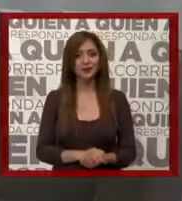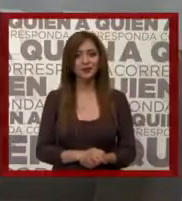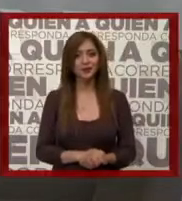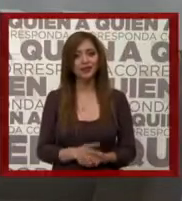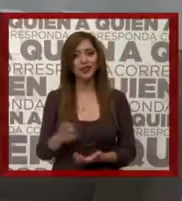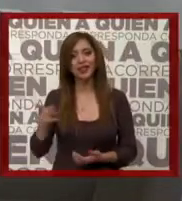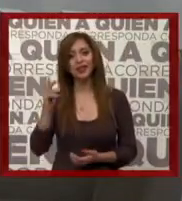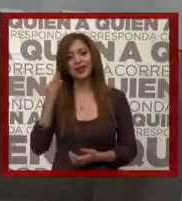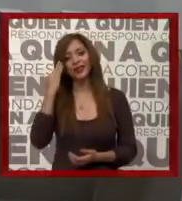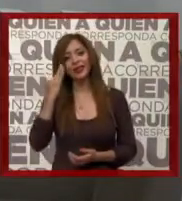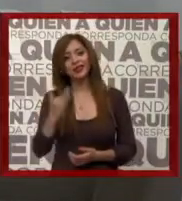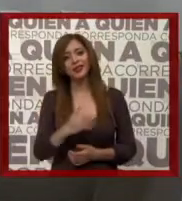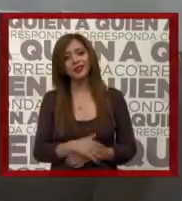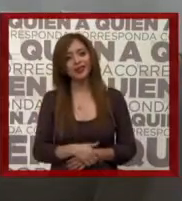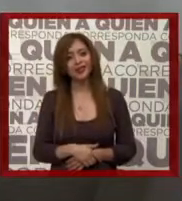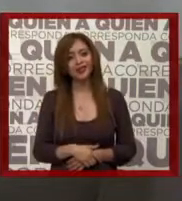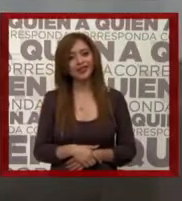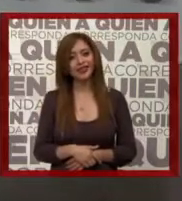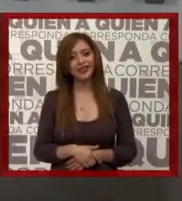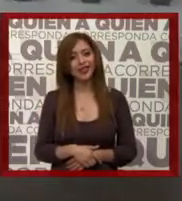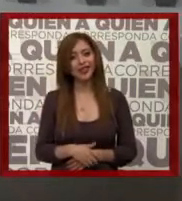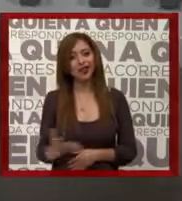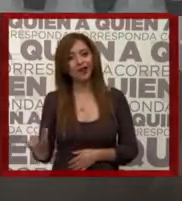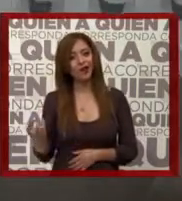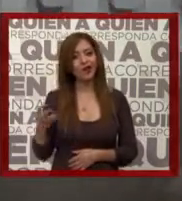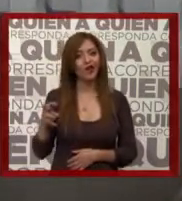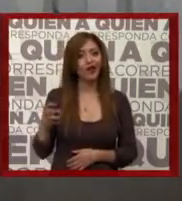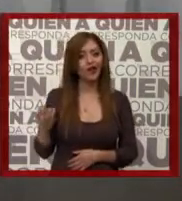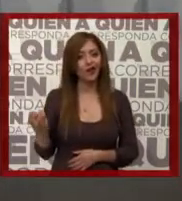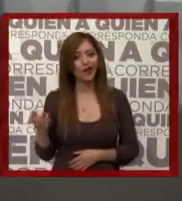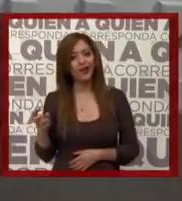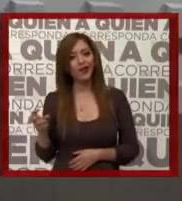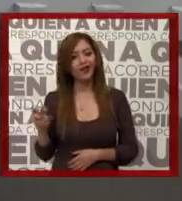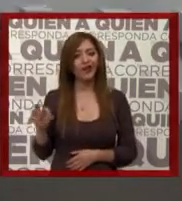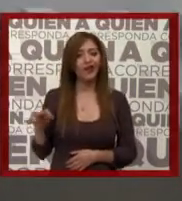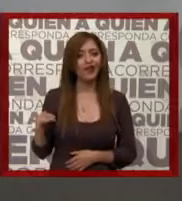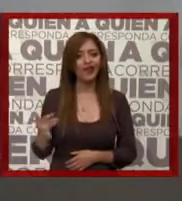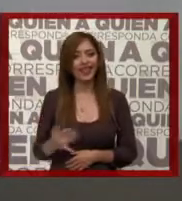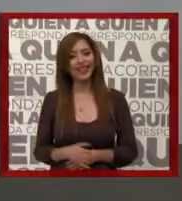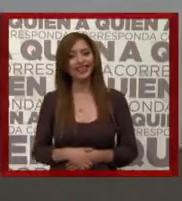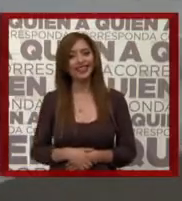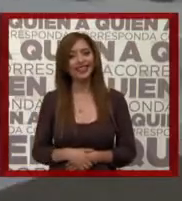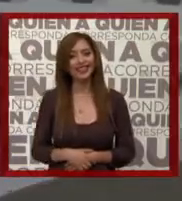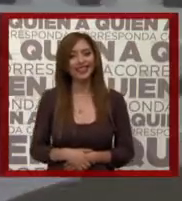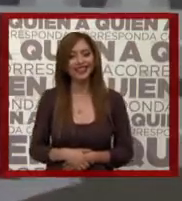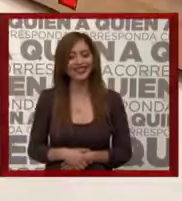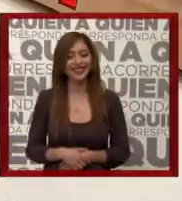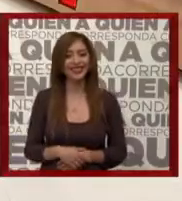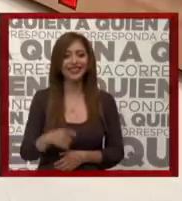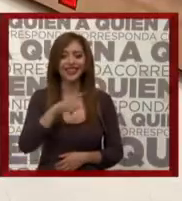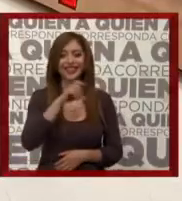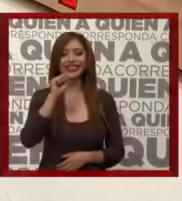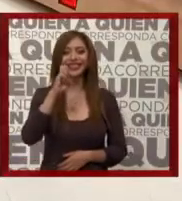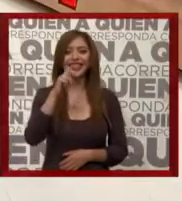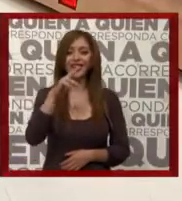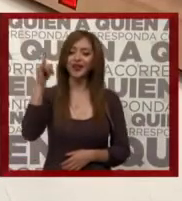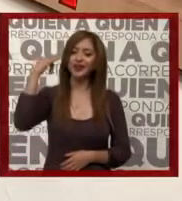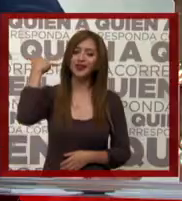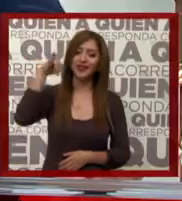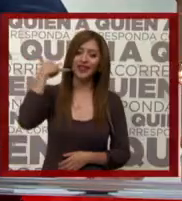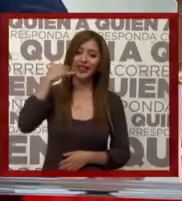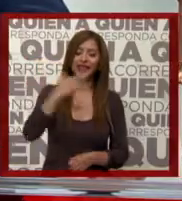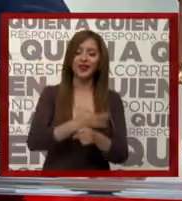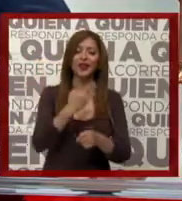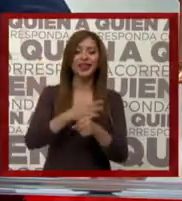que nos lo alcanza a ver la gente. Estás tapando está, el gatito. No, está, ya no sé qué está, dice con tu mano ahí metida. Ahí. Espérate, aguanta. Sergio Camacho, desde Yucatán, a quien corresponde a Yucatán